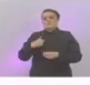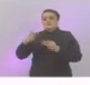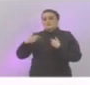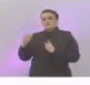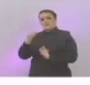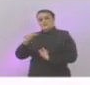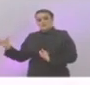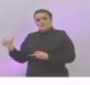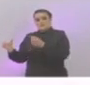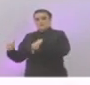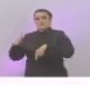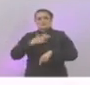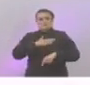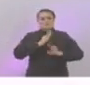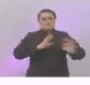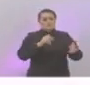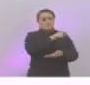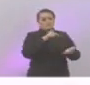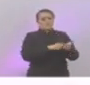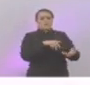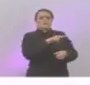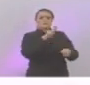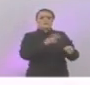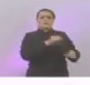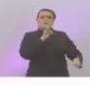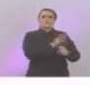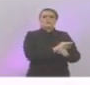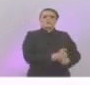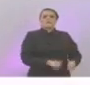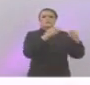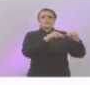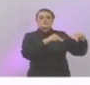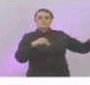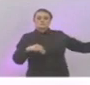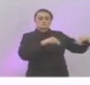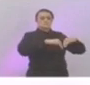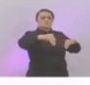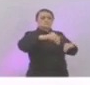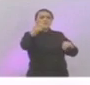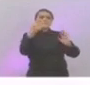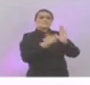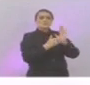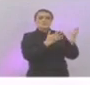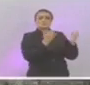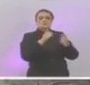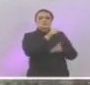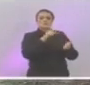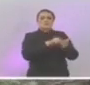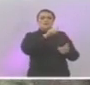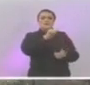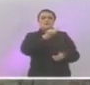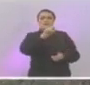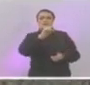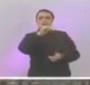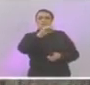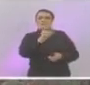ejidatarios, decreté como área natural protegida más de 1.800 hectáreas del ejido La Loma, del municipio de